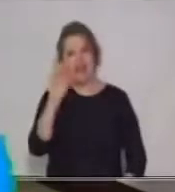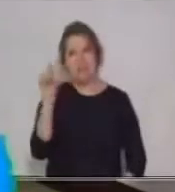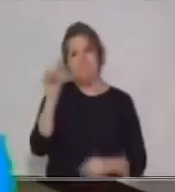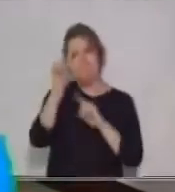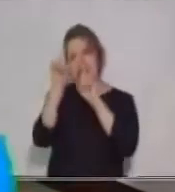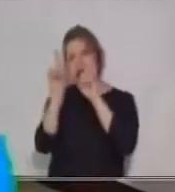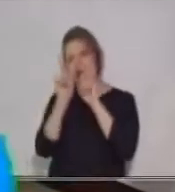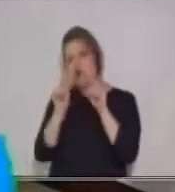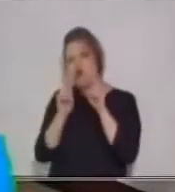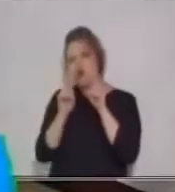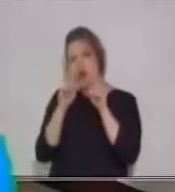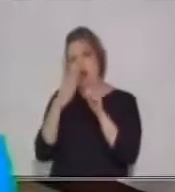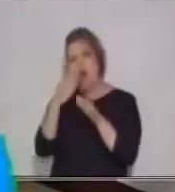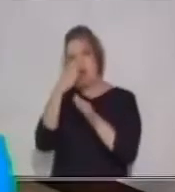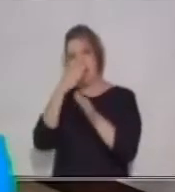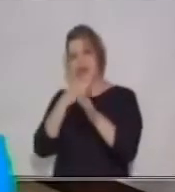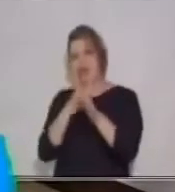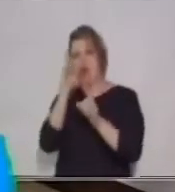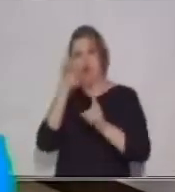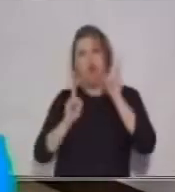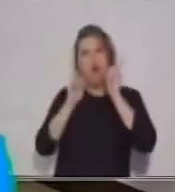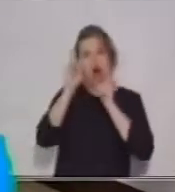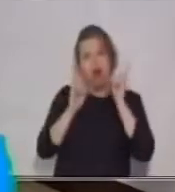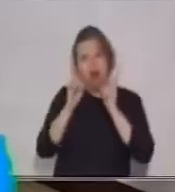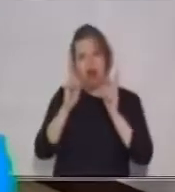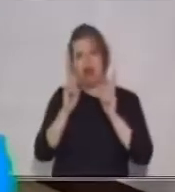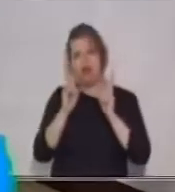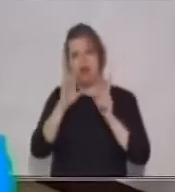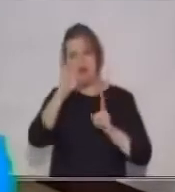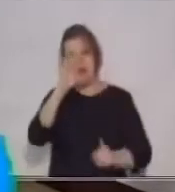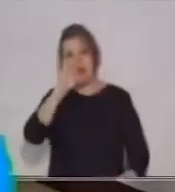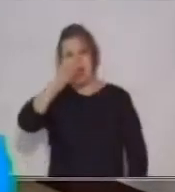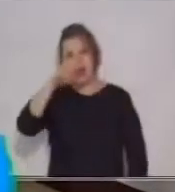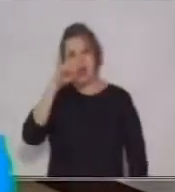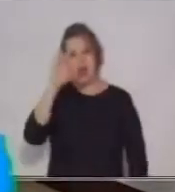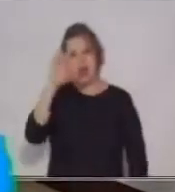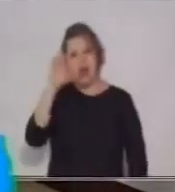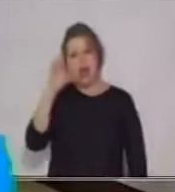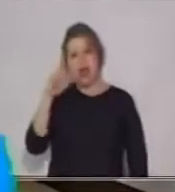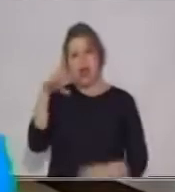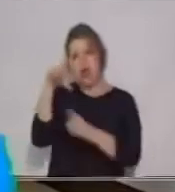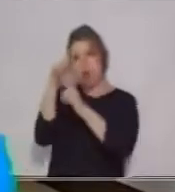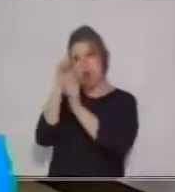pregunto antes, ¿cuál va a ser ahí nuestro eje focal?